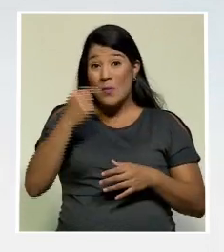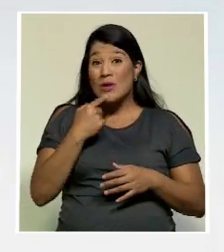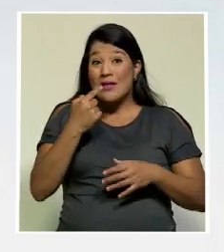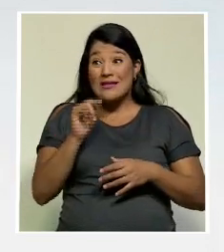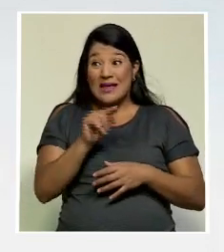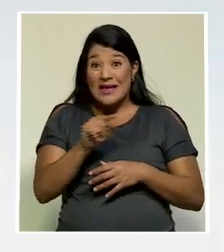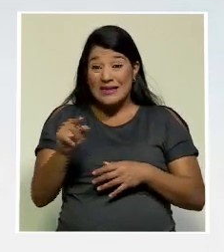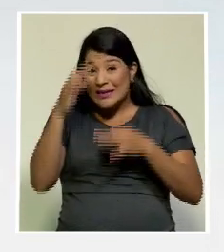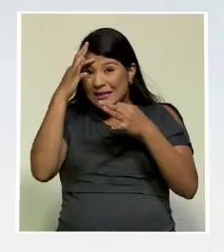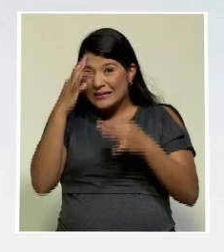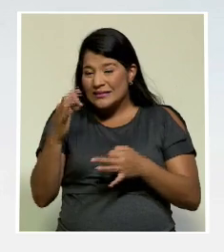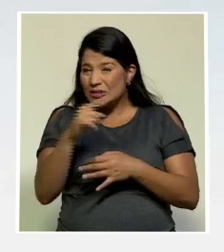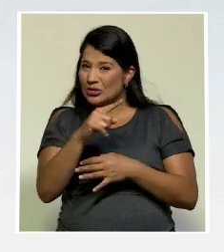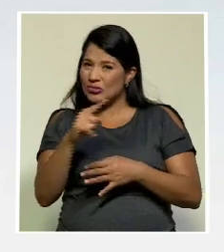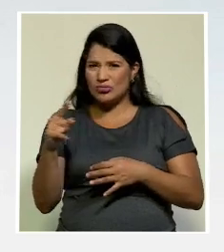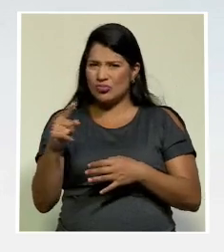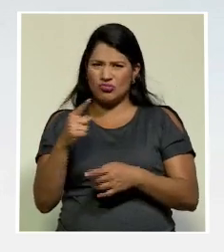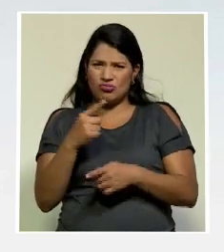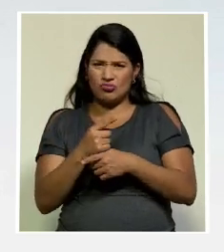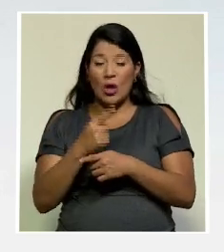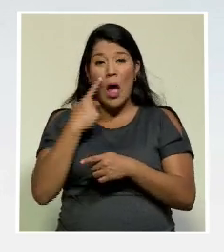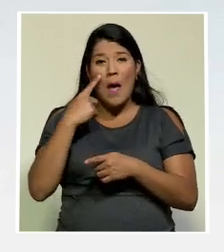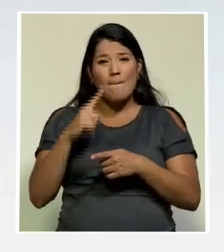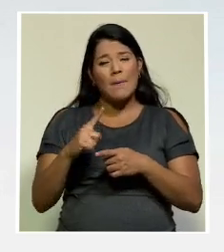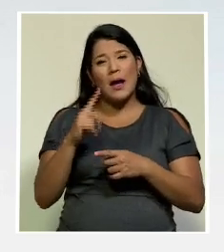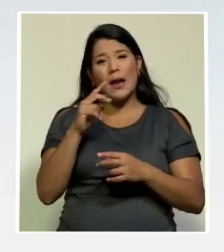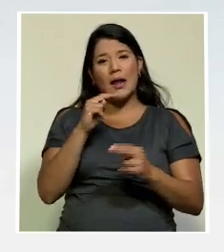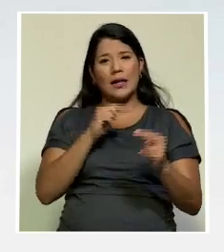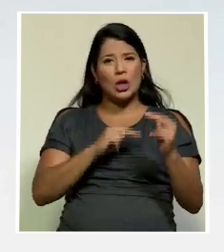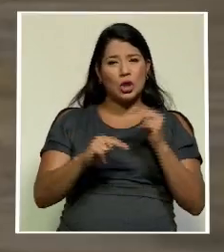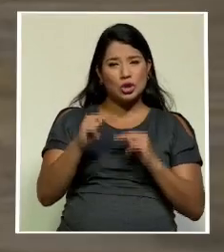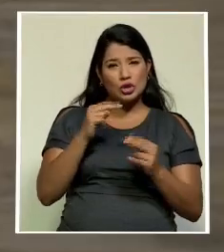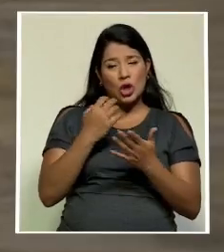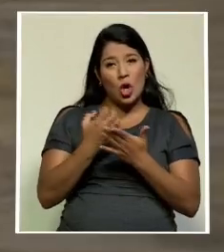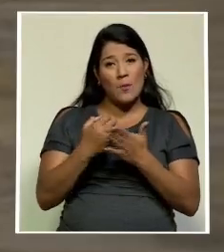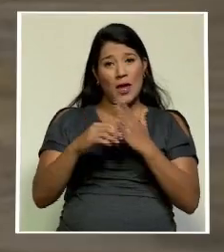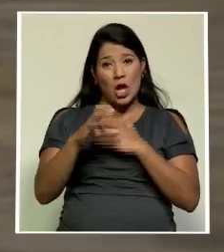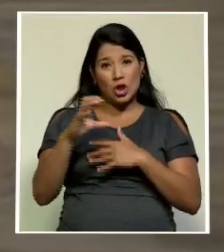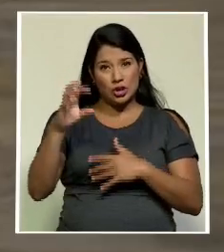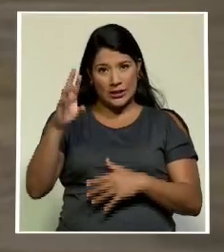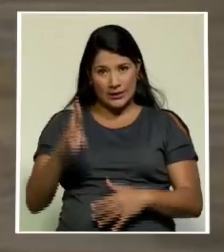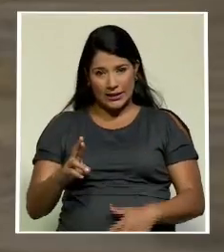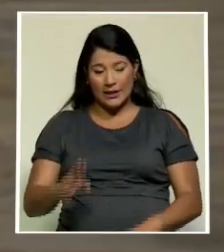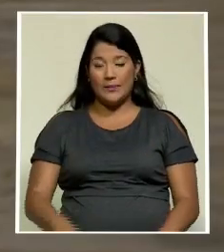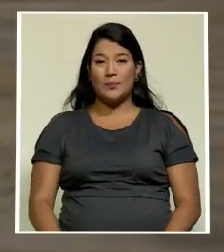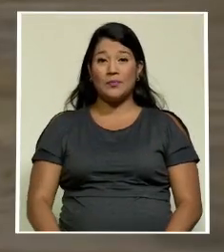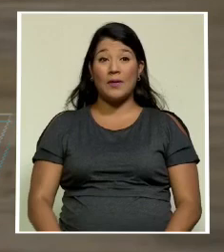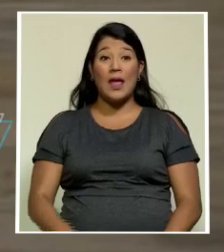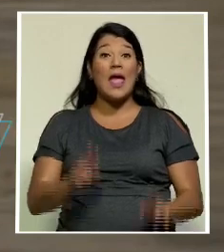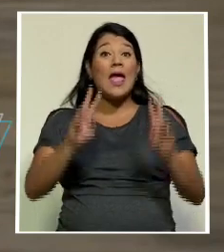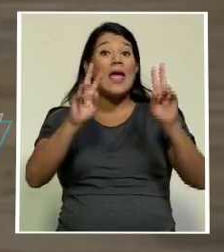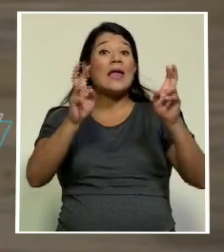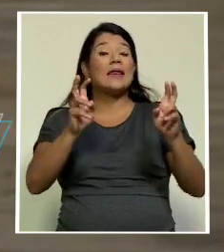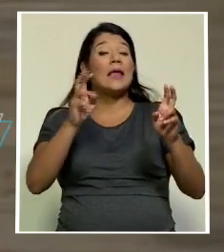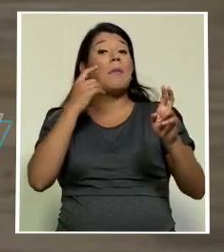medidas contraproducentes para el sector productivo costarricense. El tema de supuestamente